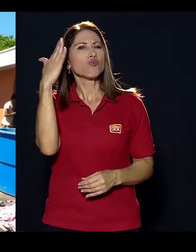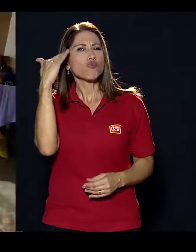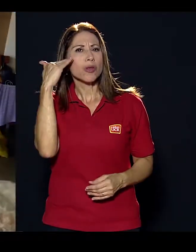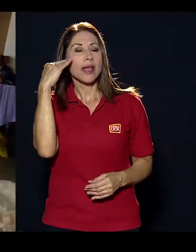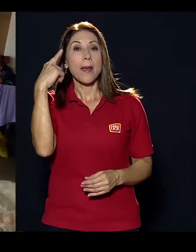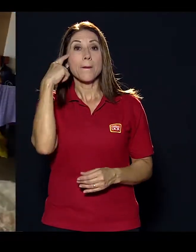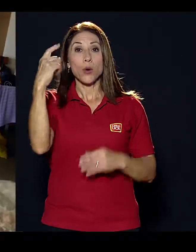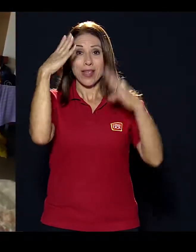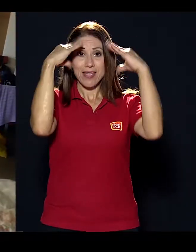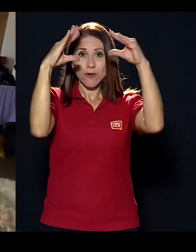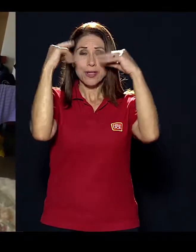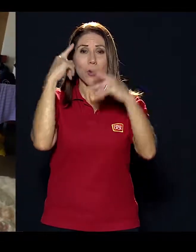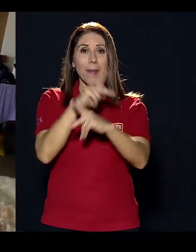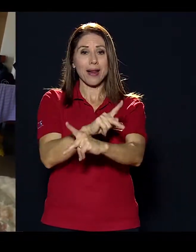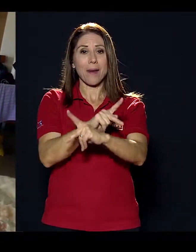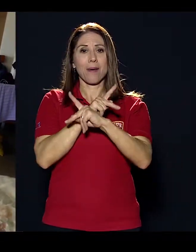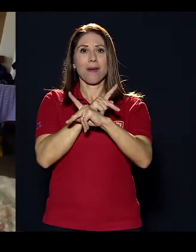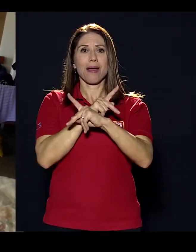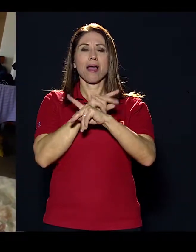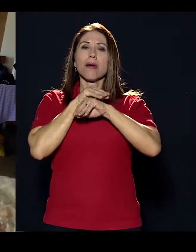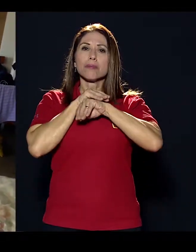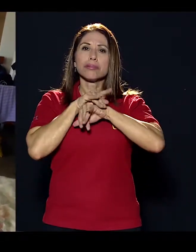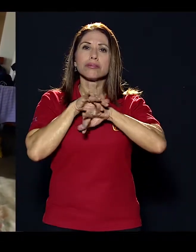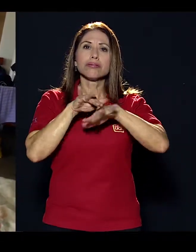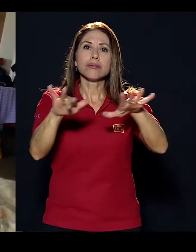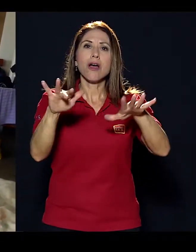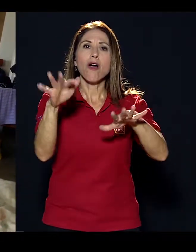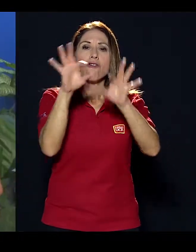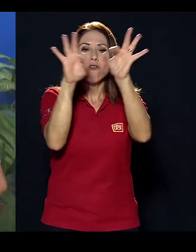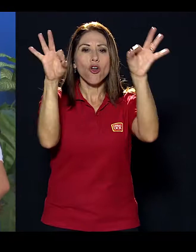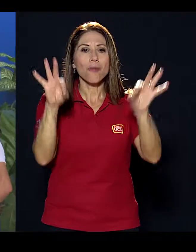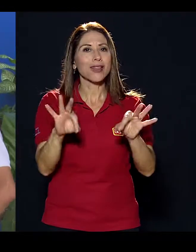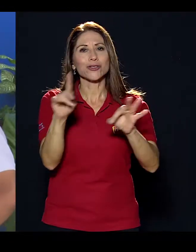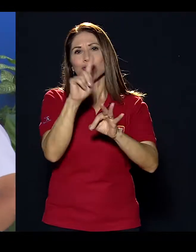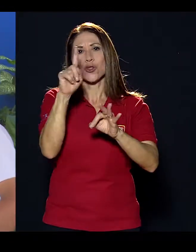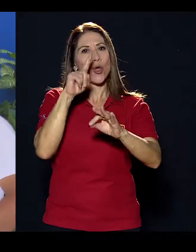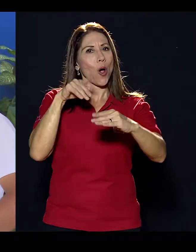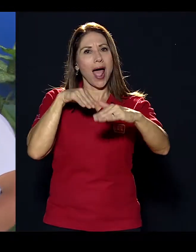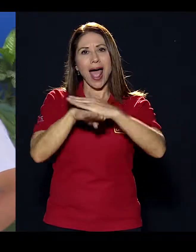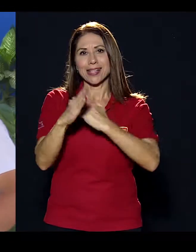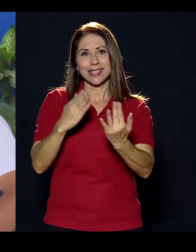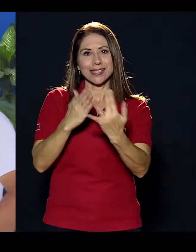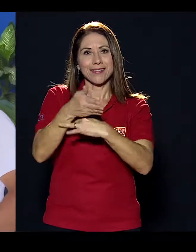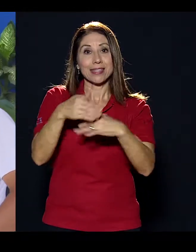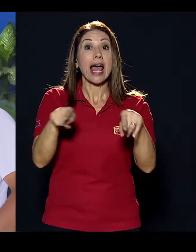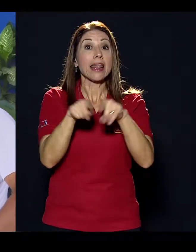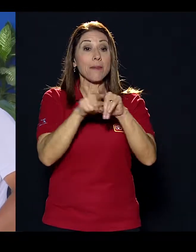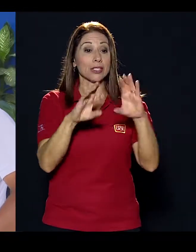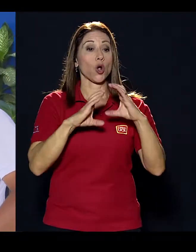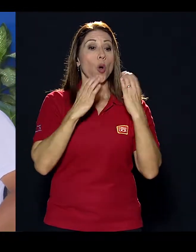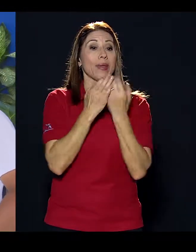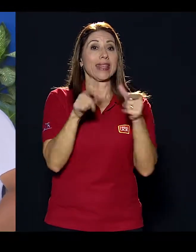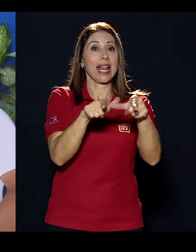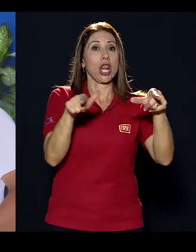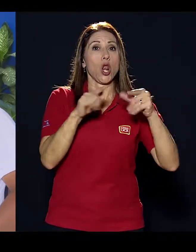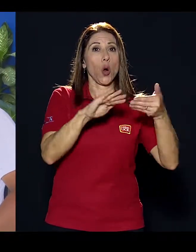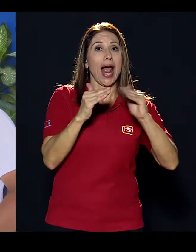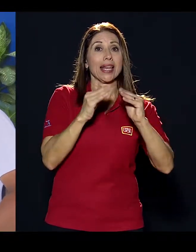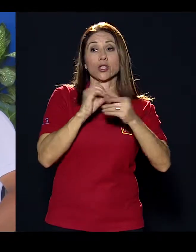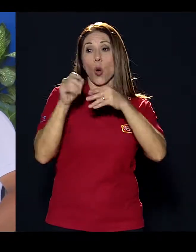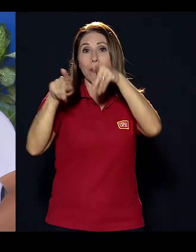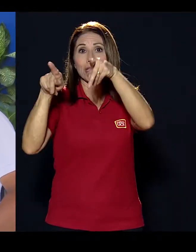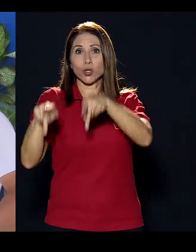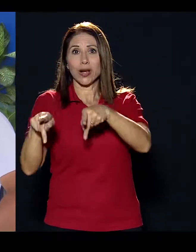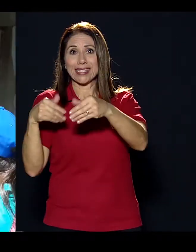Esto se debe a que la información preventiva se difunde en formatos inaccesibles, además que los comités locales o personas cercanas que